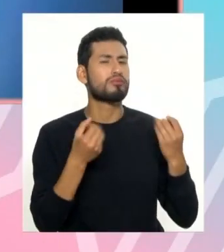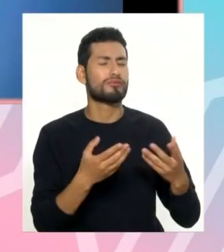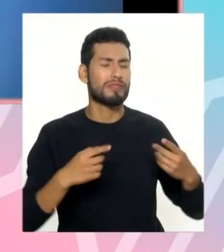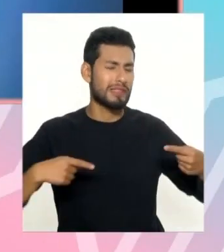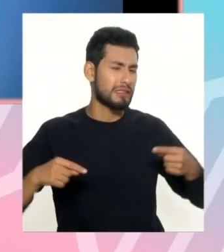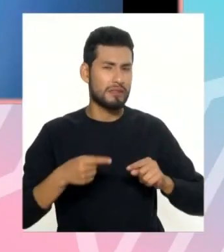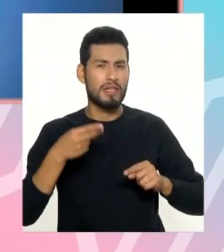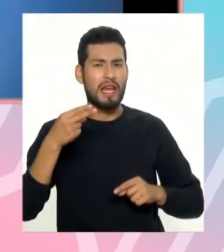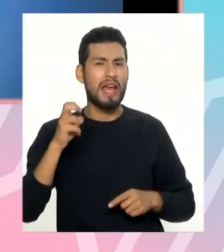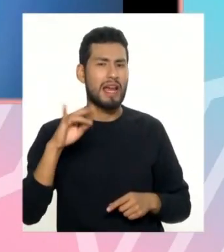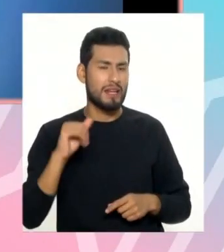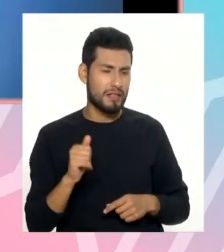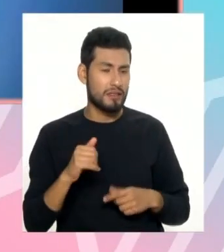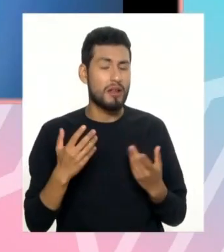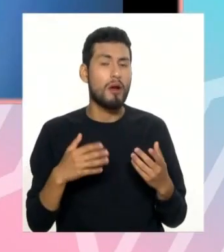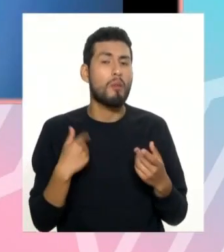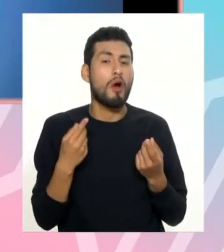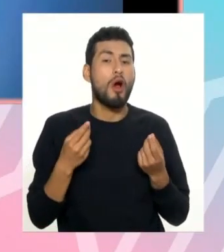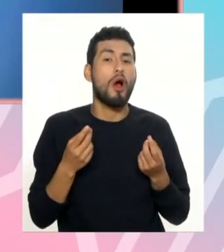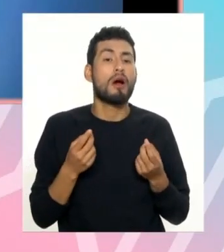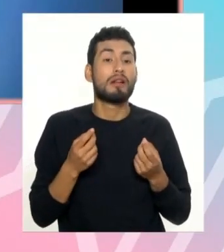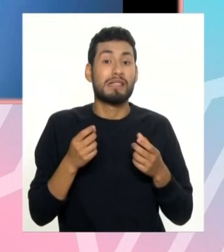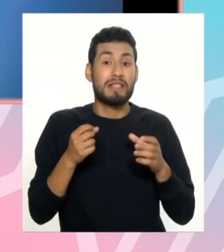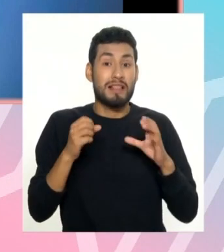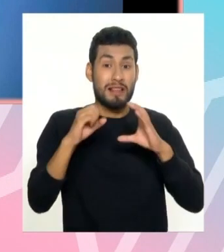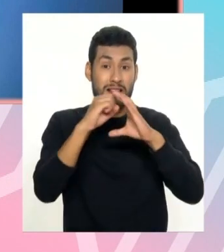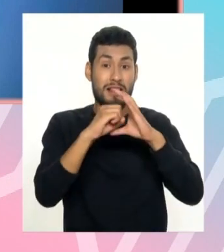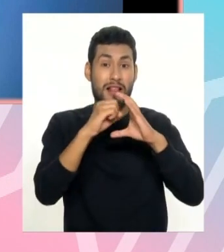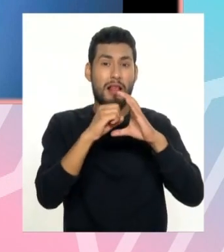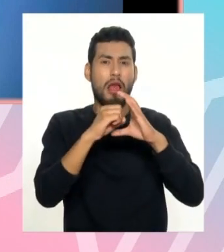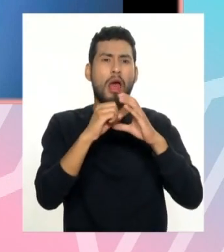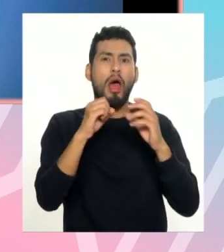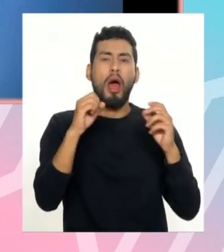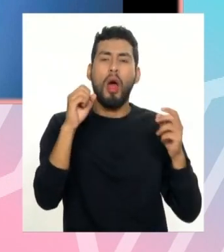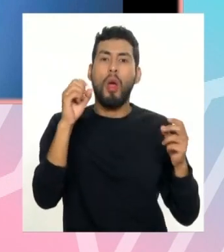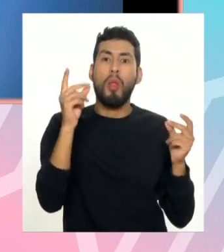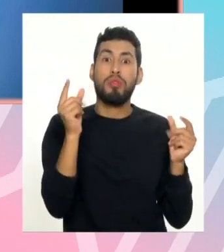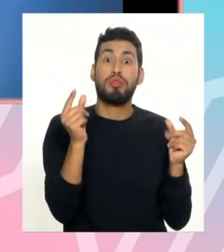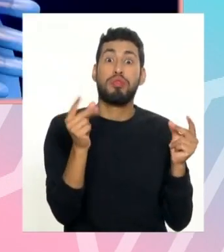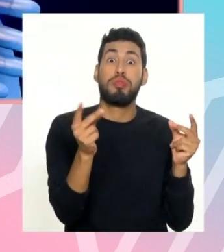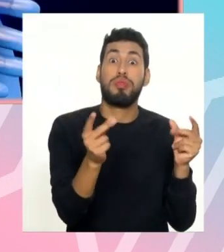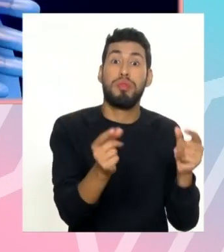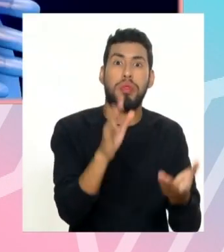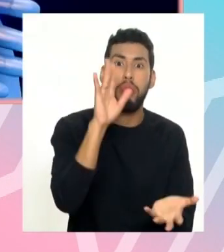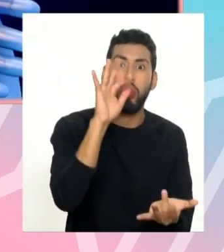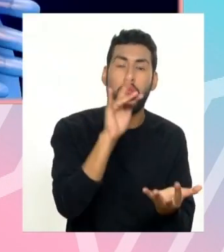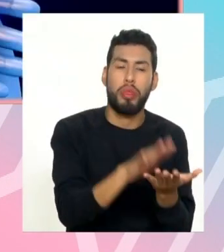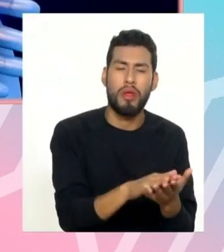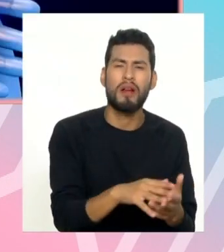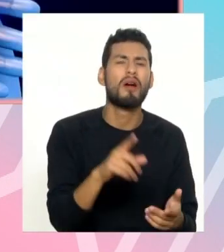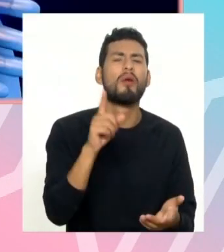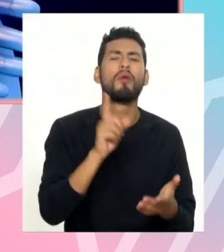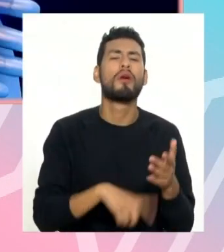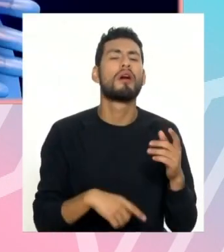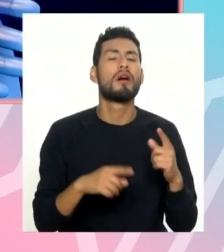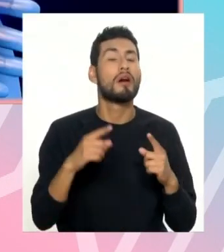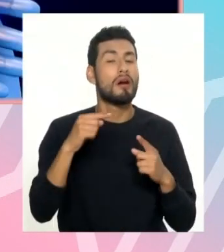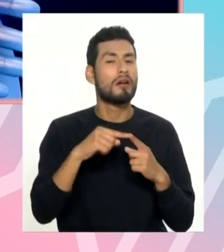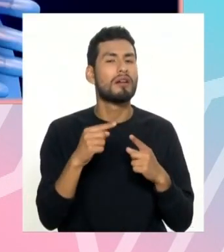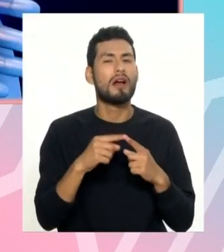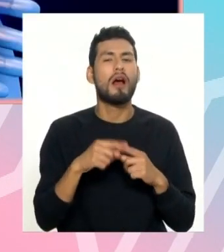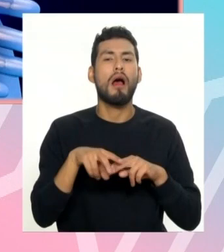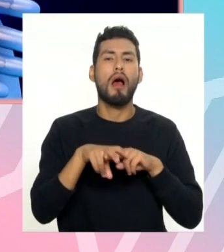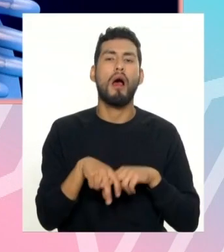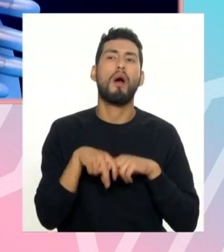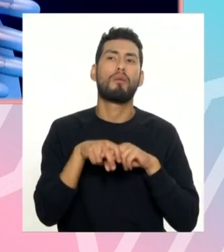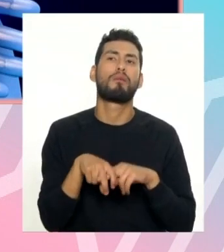hernias, o mejor dicho, acelerar el desgaste del disco intervertebral. Uno de ellos, y el más importante, el sedentarismo. Okay. Muchas horas